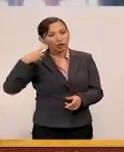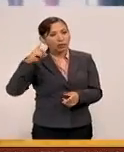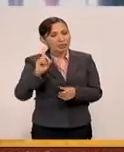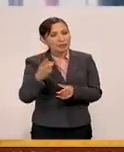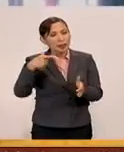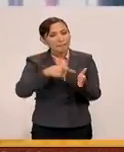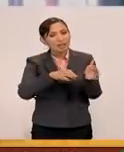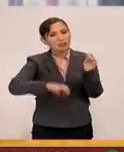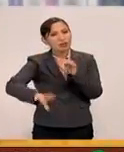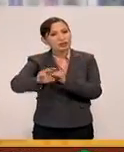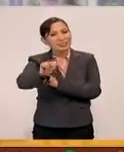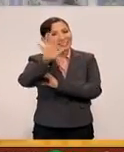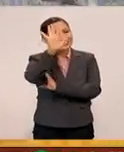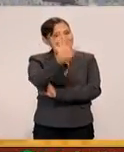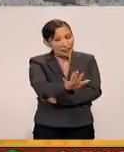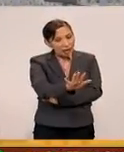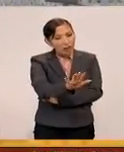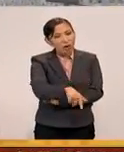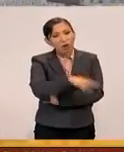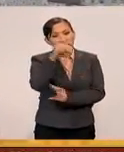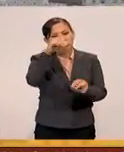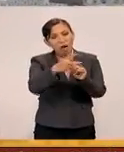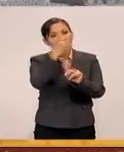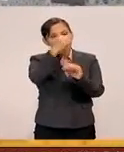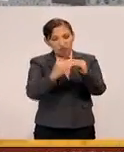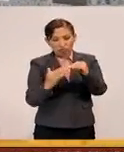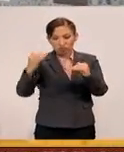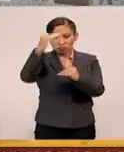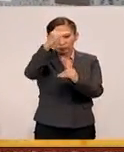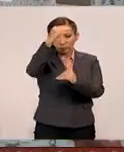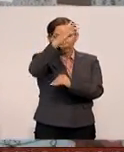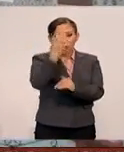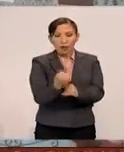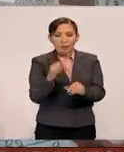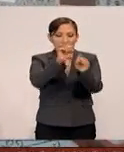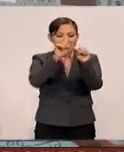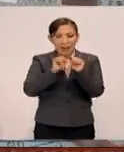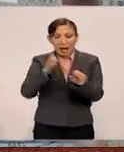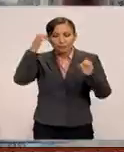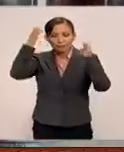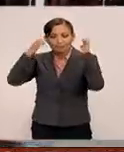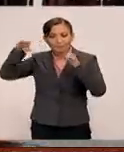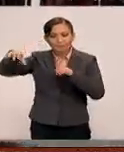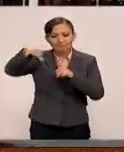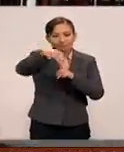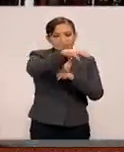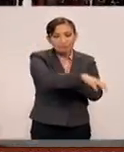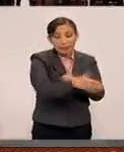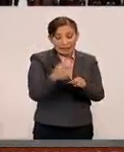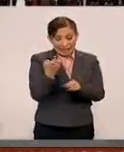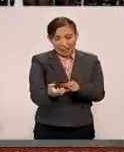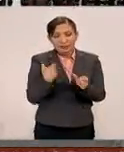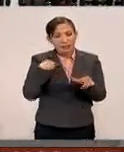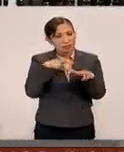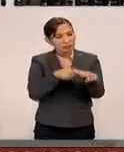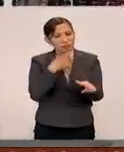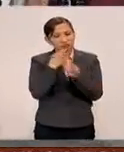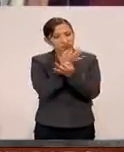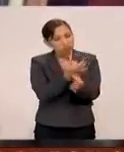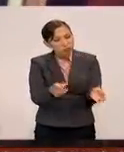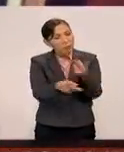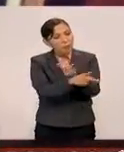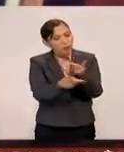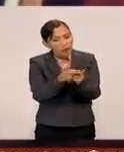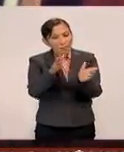de diciembre de 1985, compuesto de 2 plantas con 9 salas de exhibición. Desde entonces, conserva y difunde